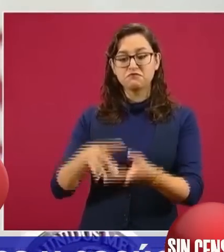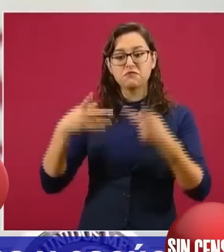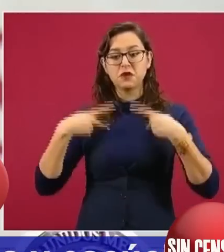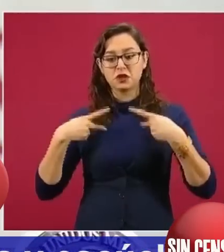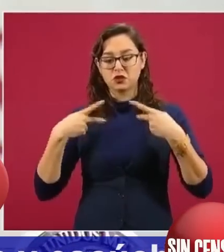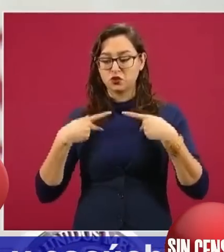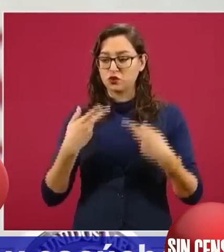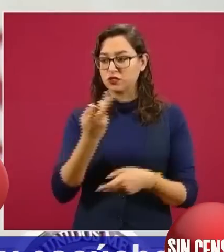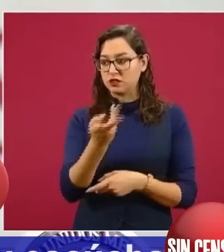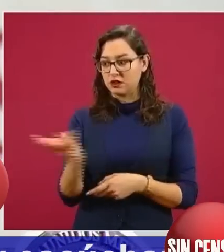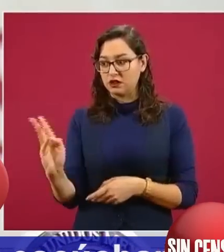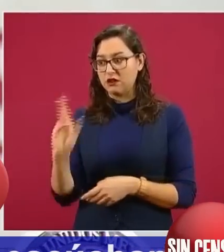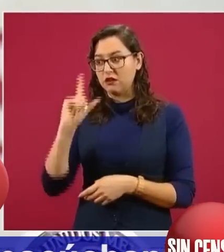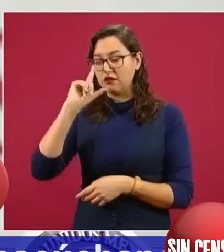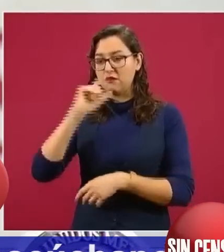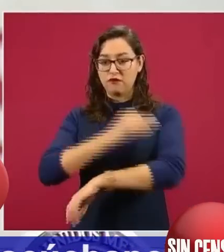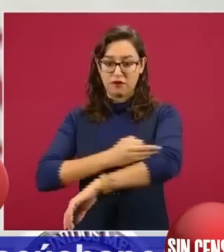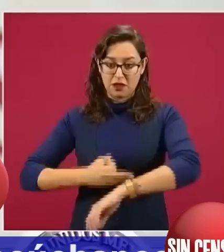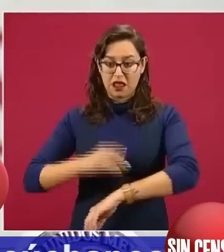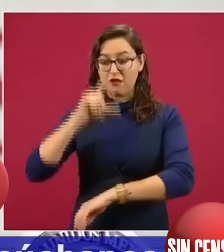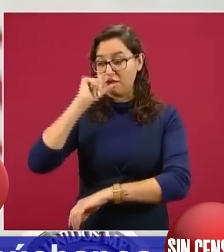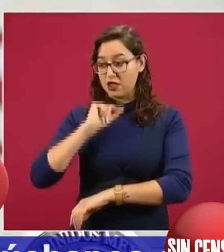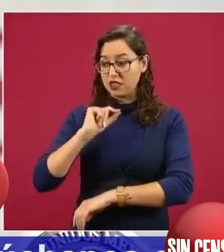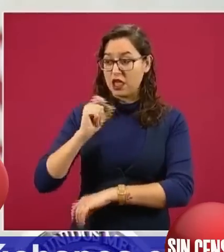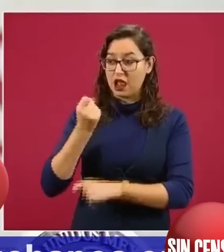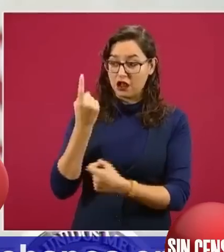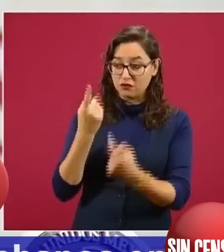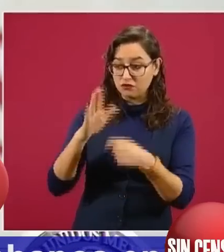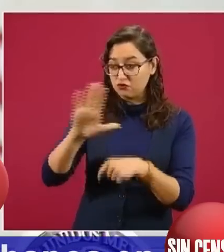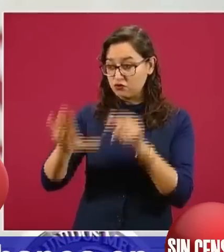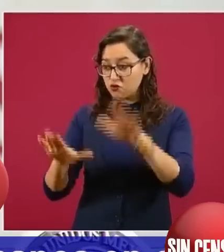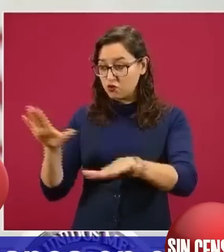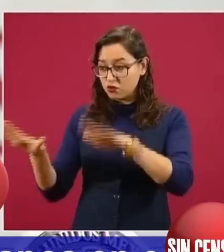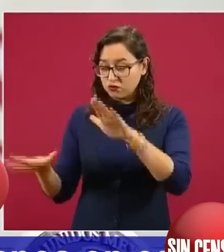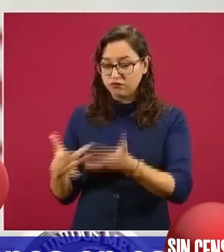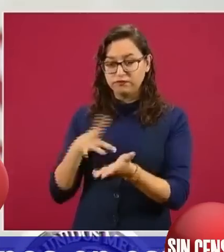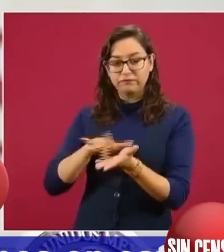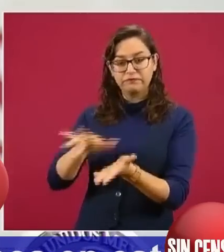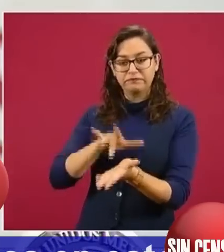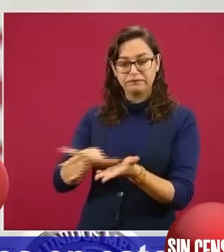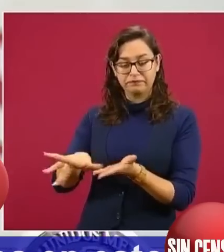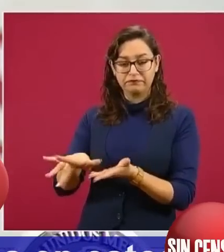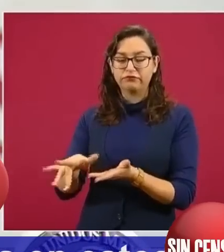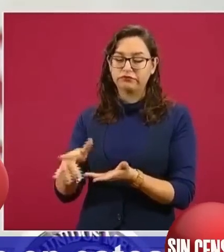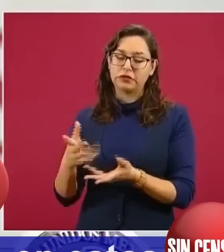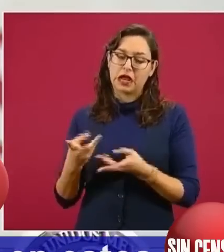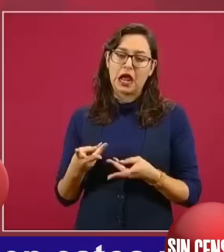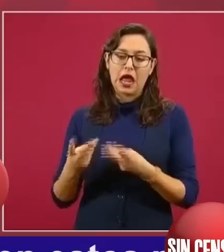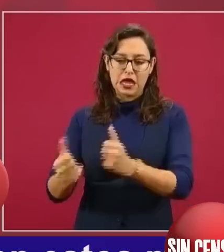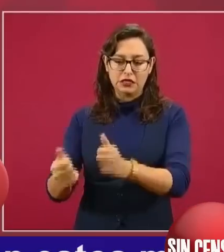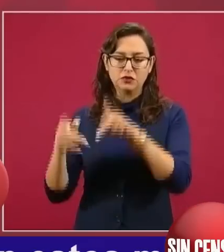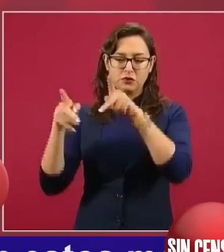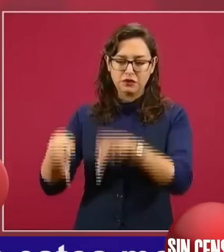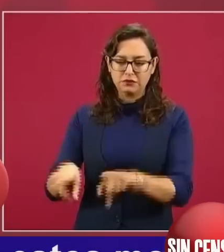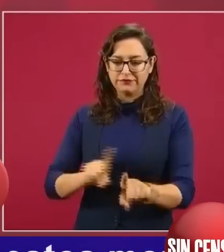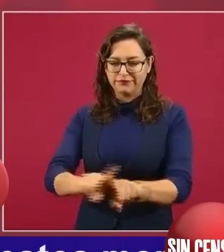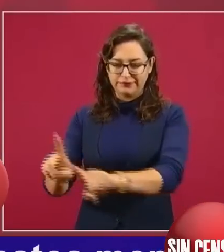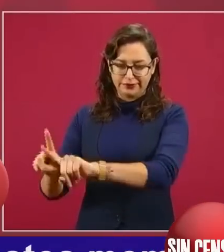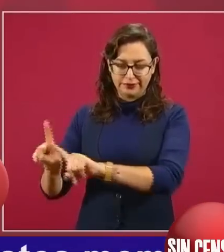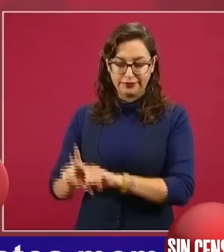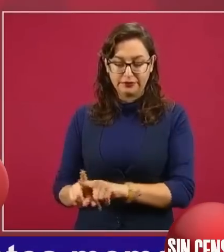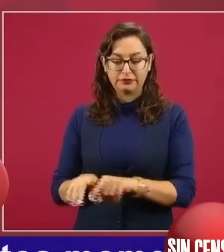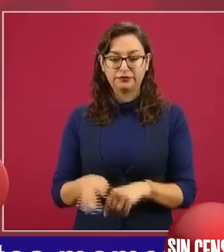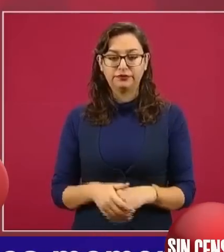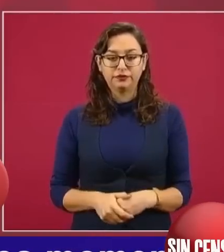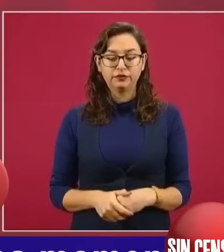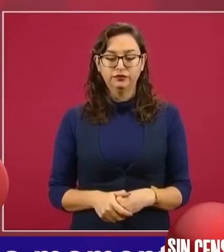los familiares de personas fallecidas por la epidemia del COVID-19. Este apoyo